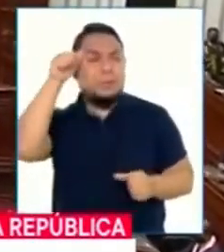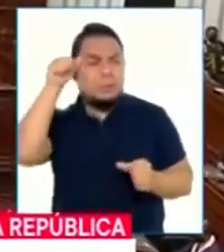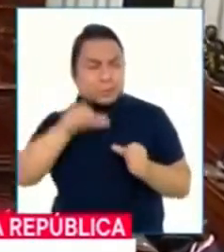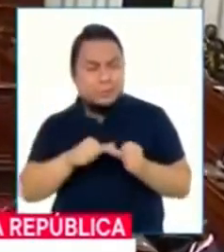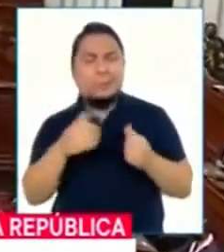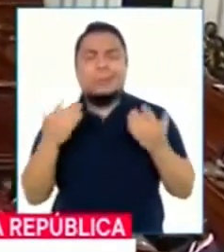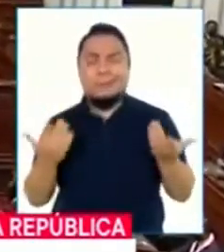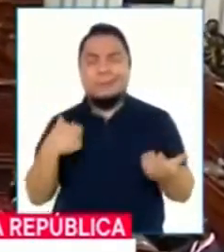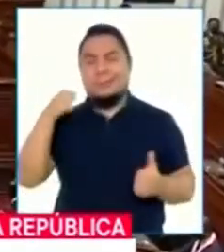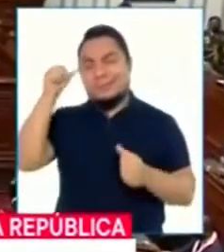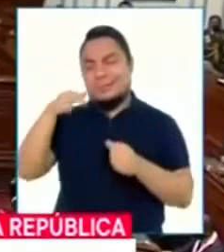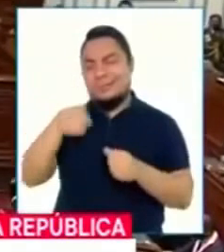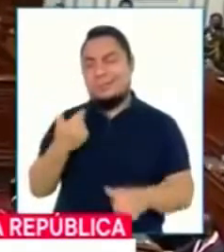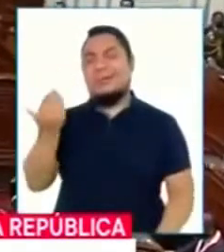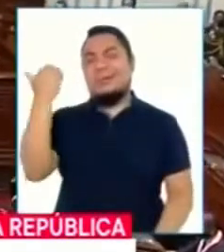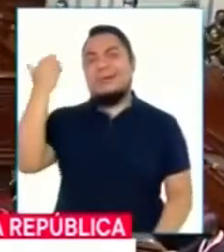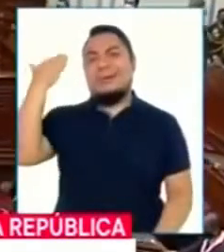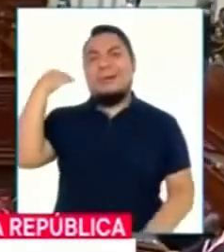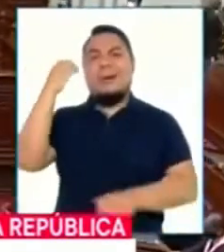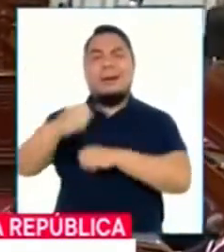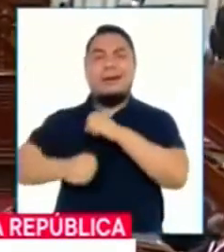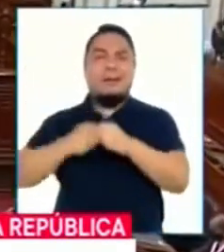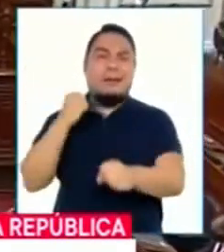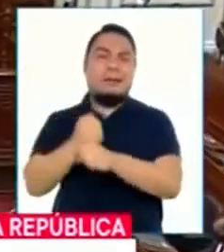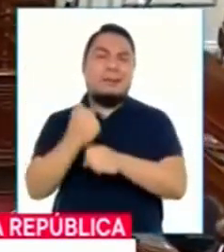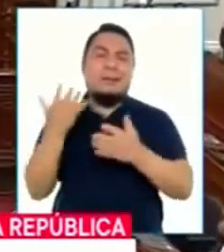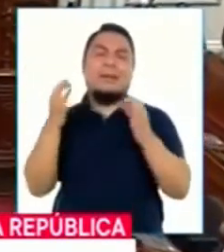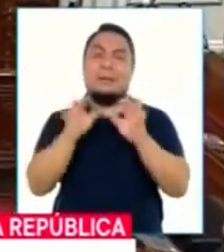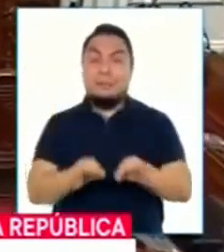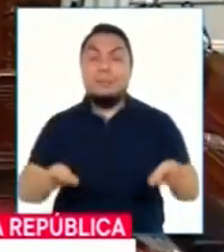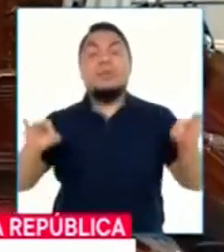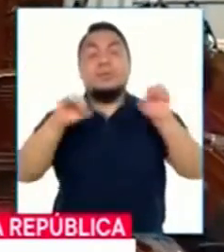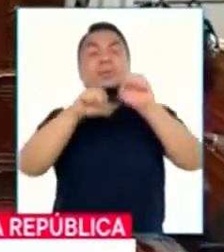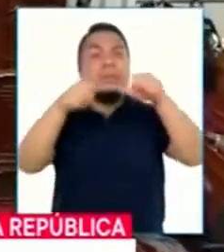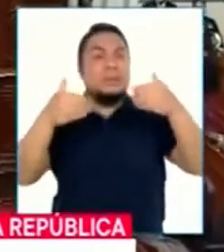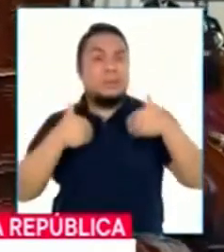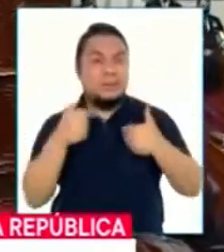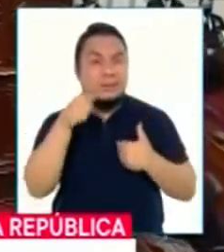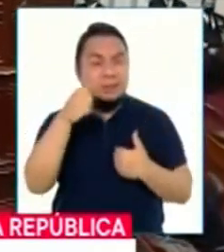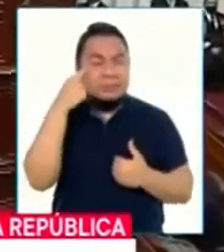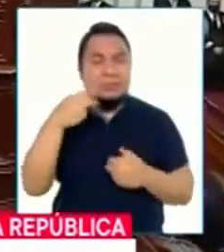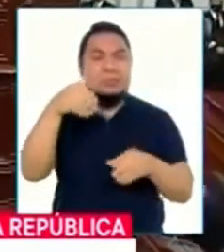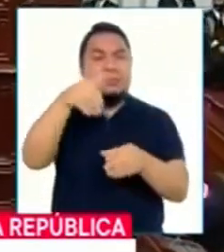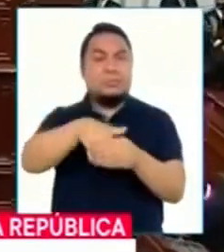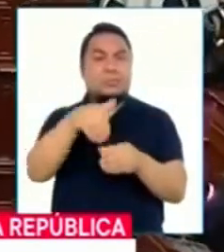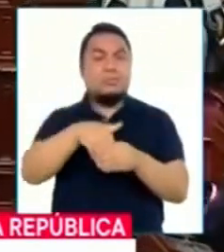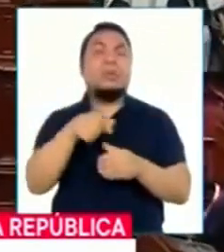que tenemos años ya de la importancia que tiene la vocación de servicio.